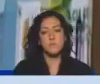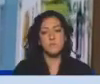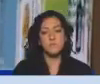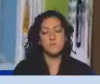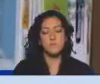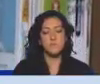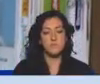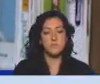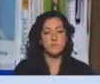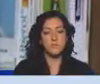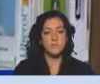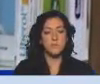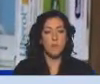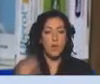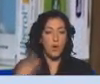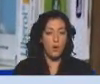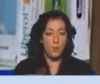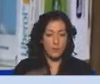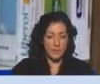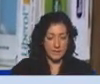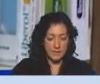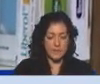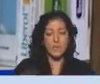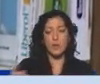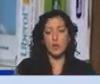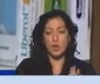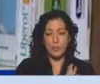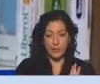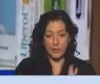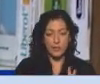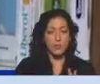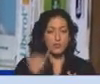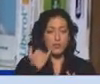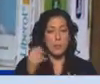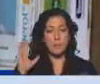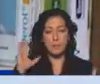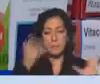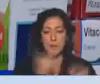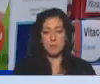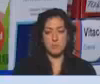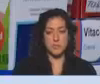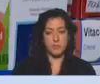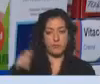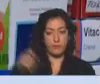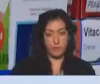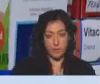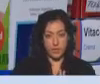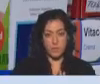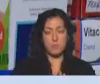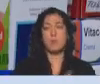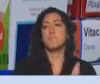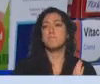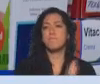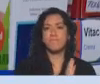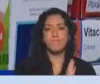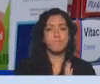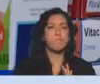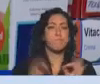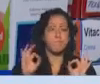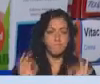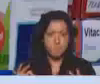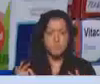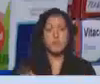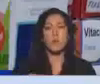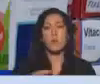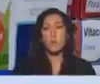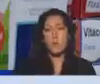es obligatoria mediante un decreto firmado por el presidente Javier Milei, decíamos, se ha reglamentado y ha sido publicada en el